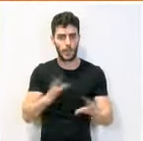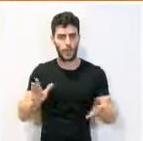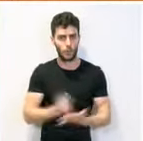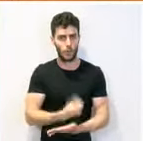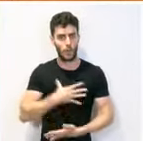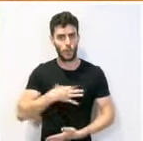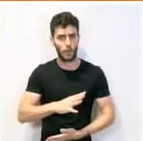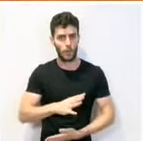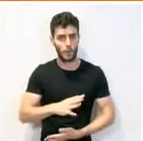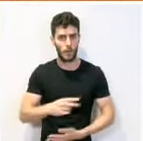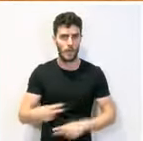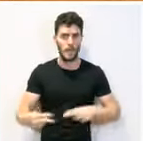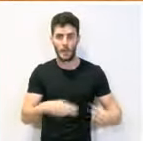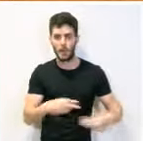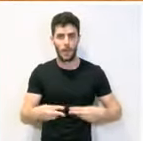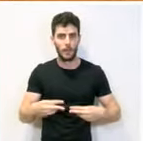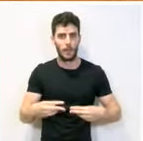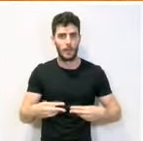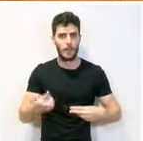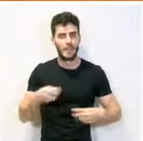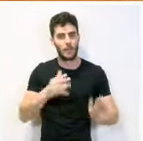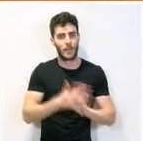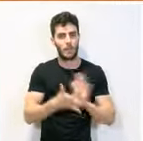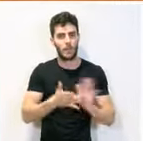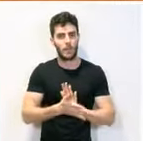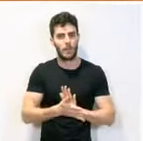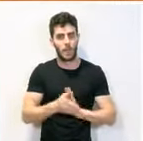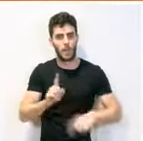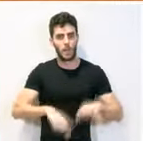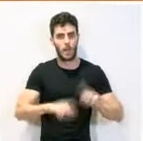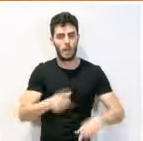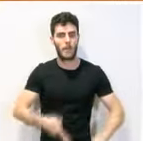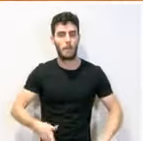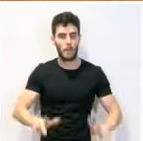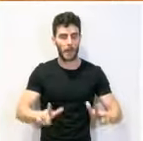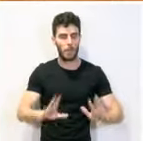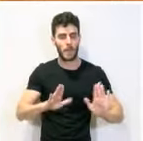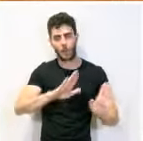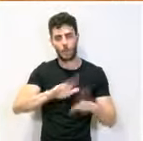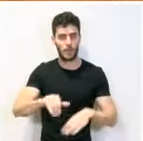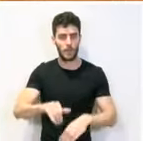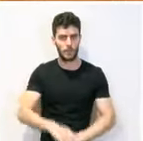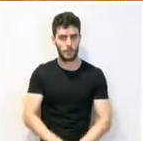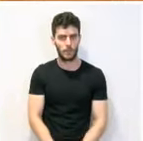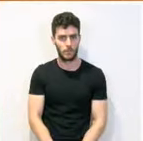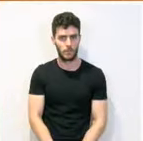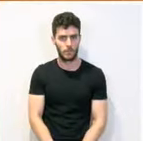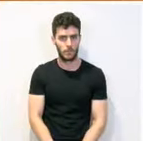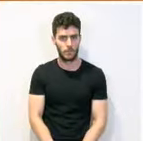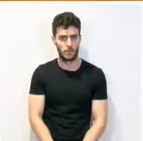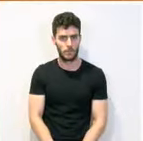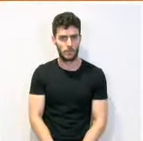ser interpretable, matizable y explicable como quiera. Pero, al final,